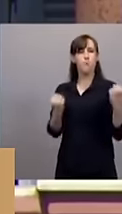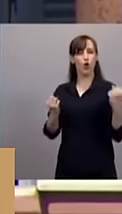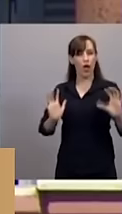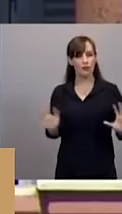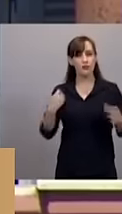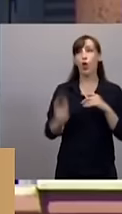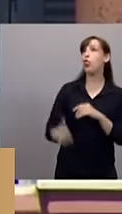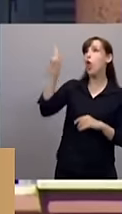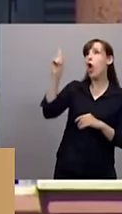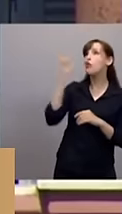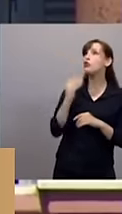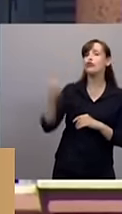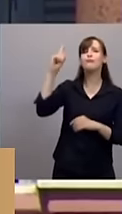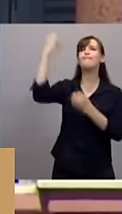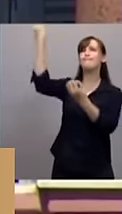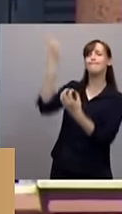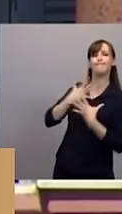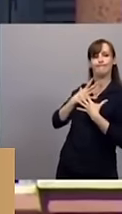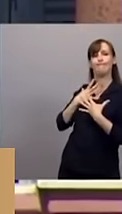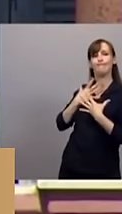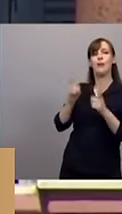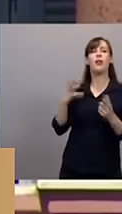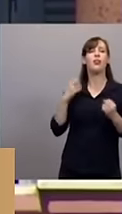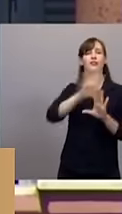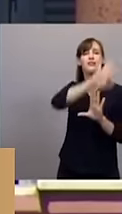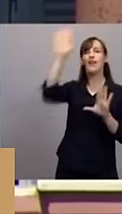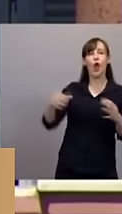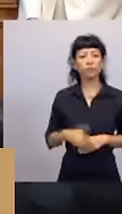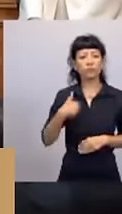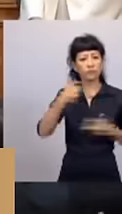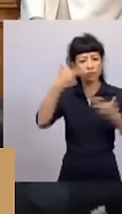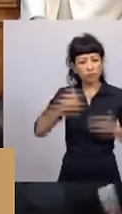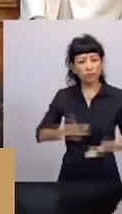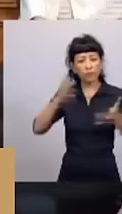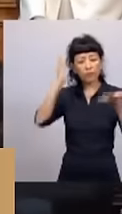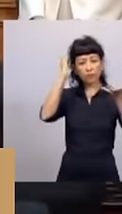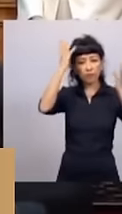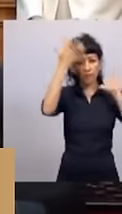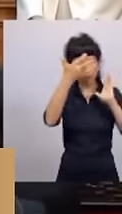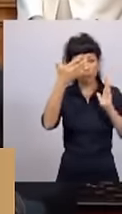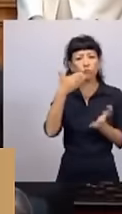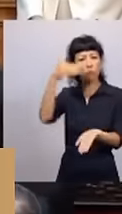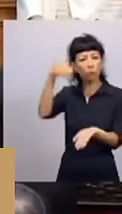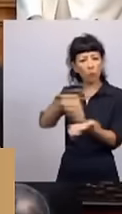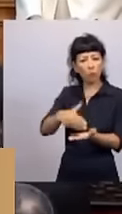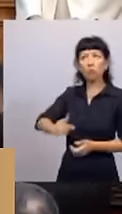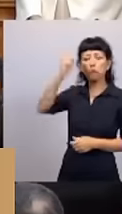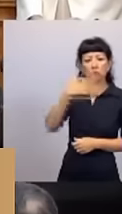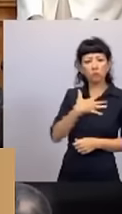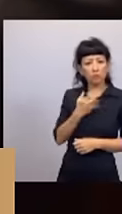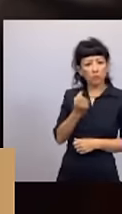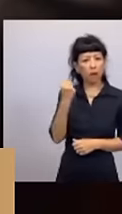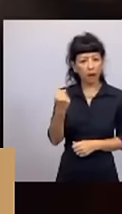Yo creo que la realidad, insisto, no creo que sea que se pretenda molestar al gobierno con esto, sino